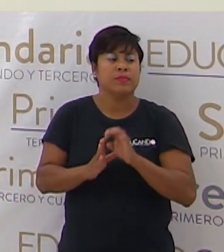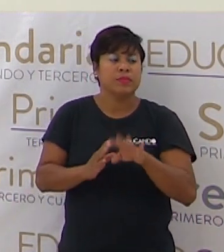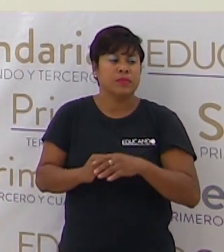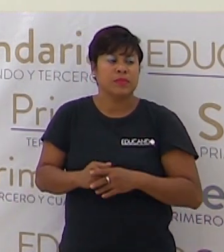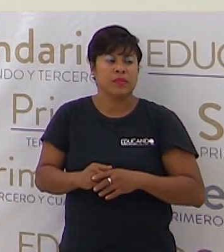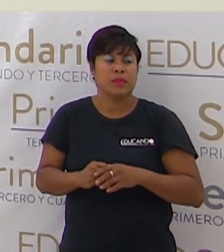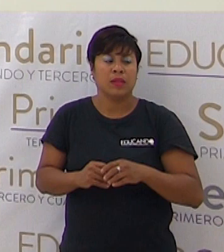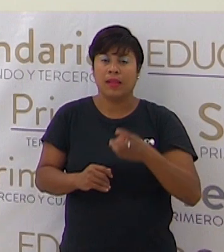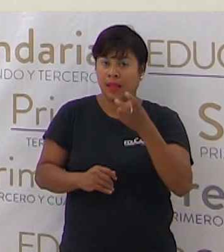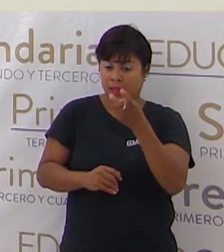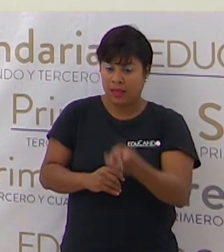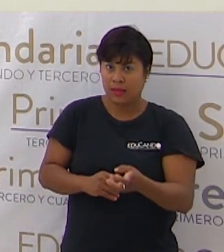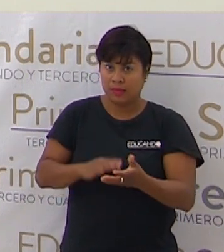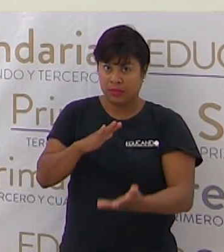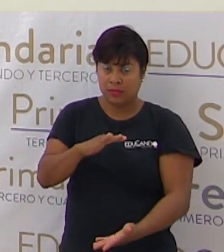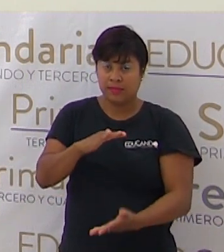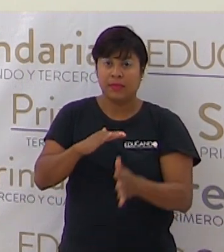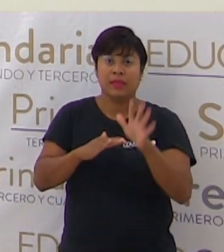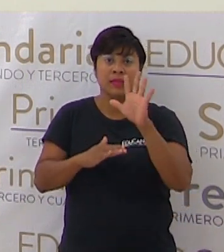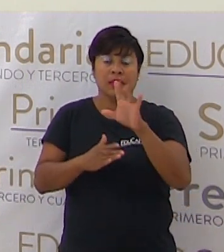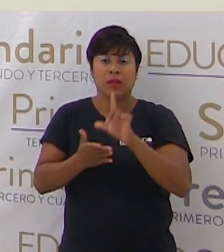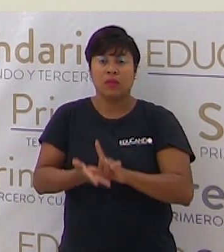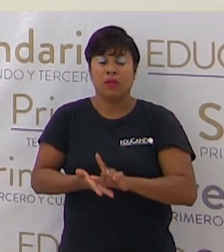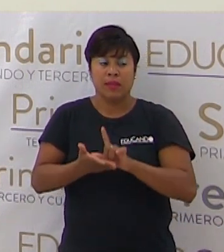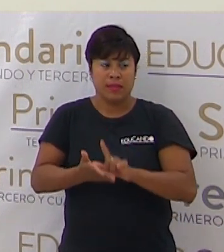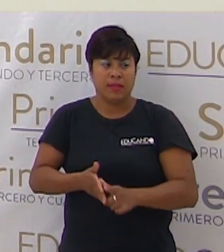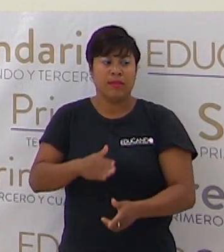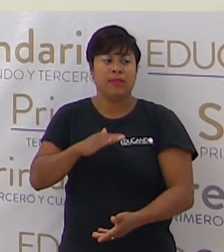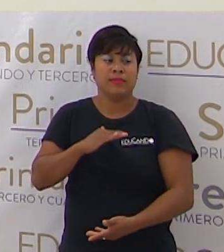ejemplo, este de 5 litros,